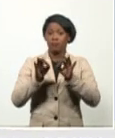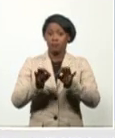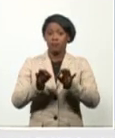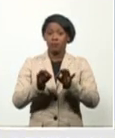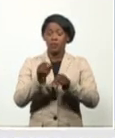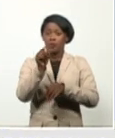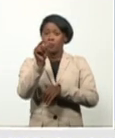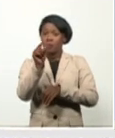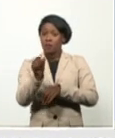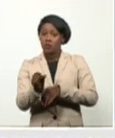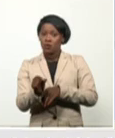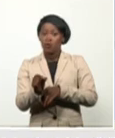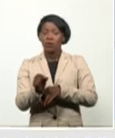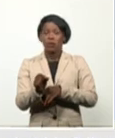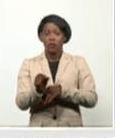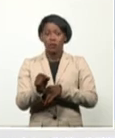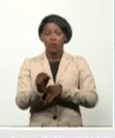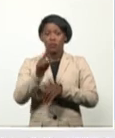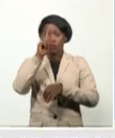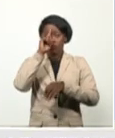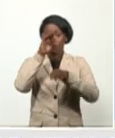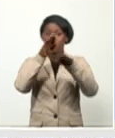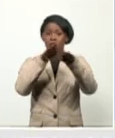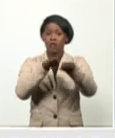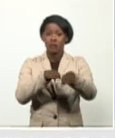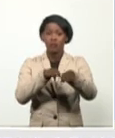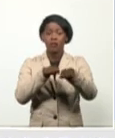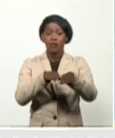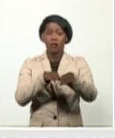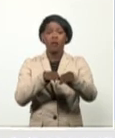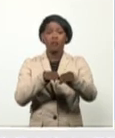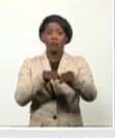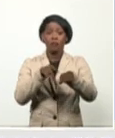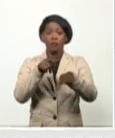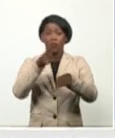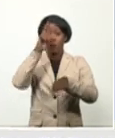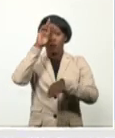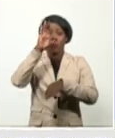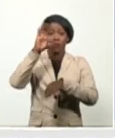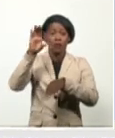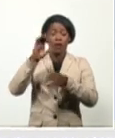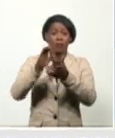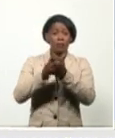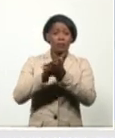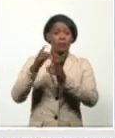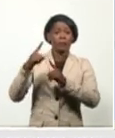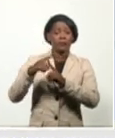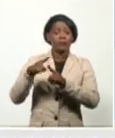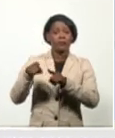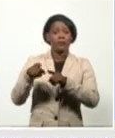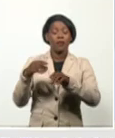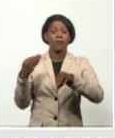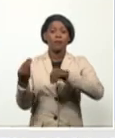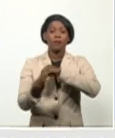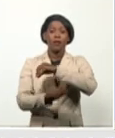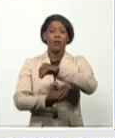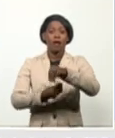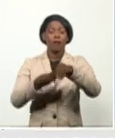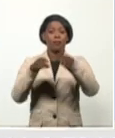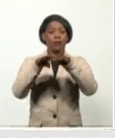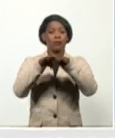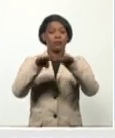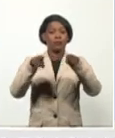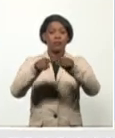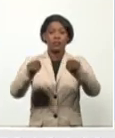paciente que está ingresado en el Hospital Mario Muñoz Monroy de Matanzas, pasó al estado de cuidado, o